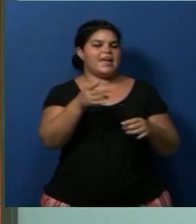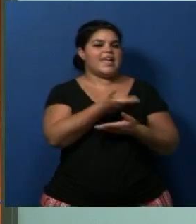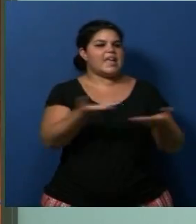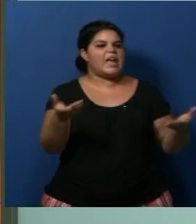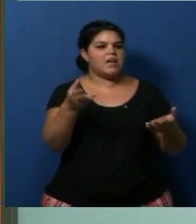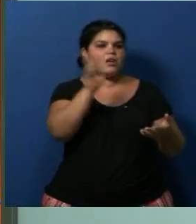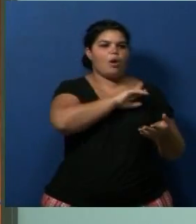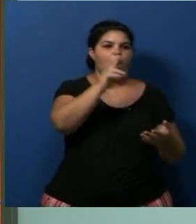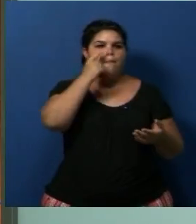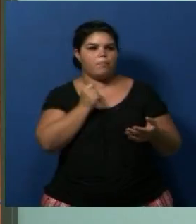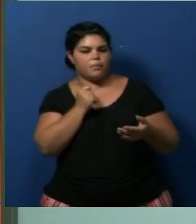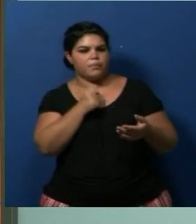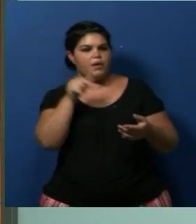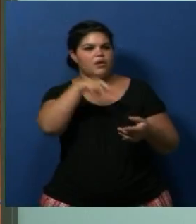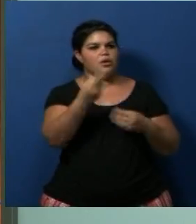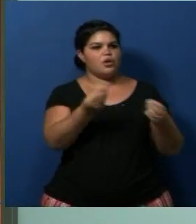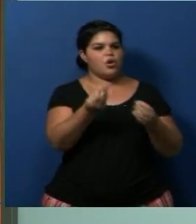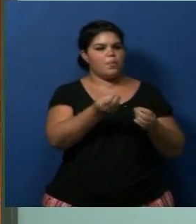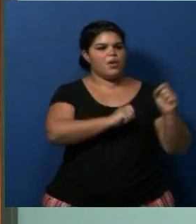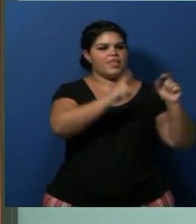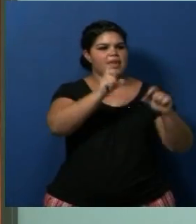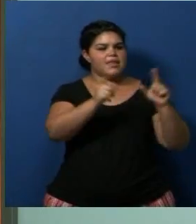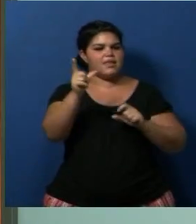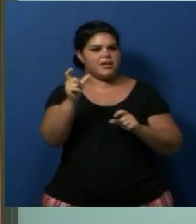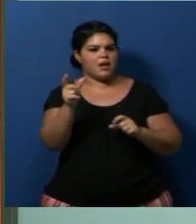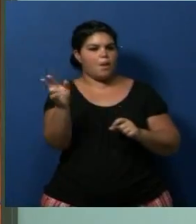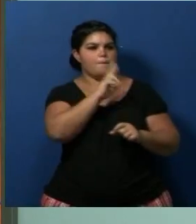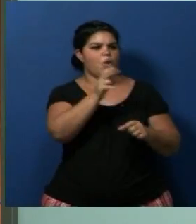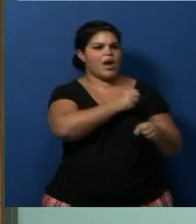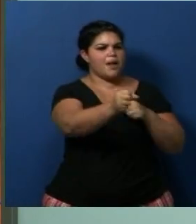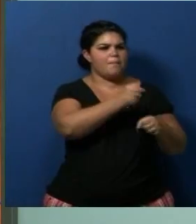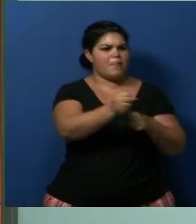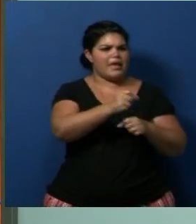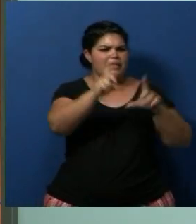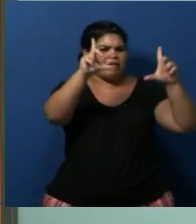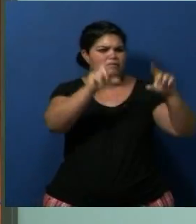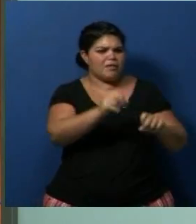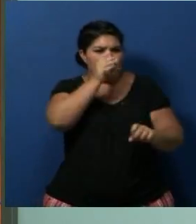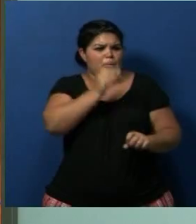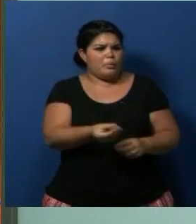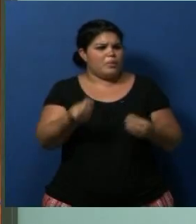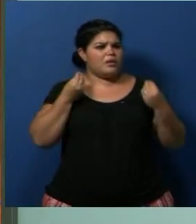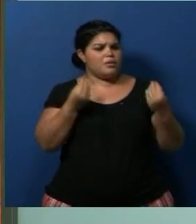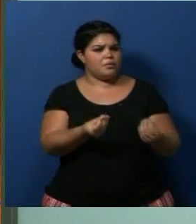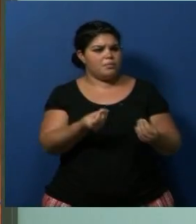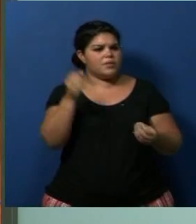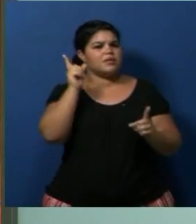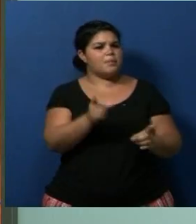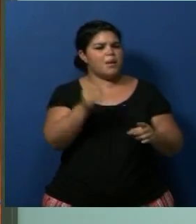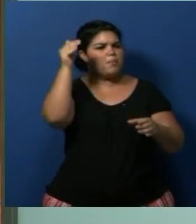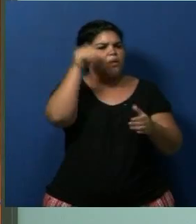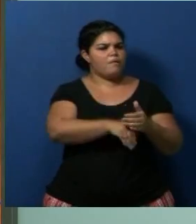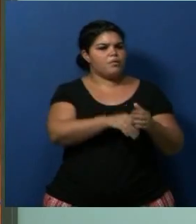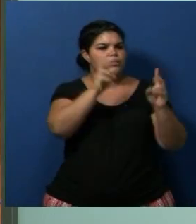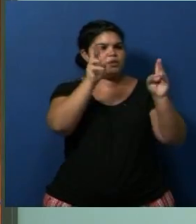el rol de la mujer, las estadísticas, sobre todo con femicidios, son alarmantes, es como que si no bajara. Y en este sentido quiero profundizar sobre el concepto de que si el